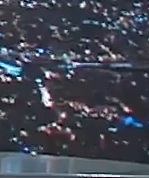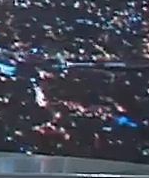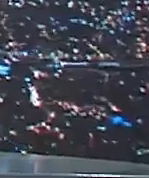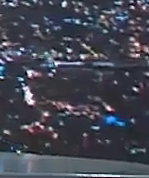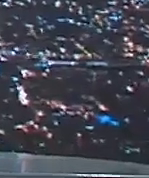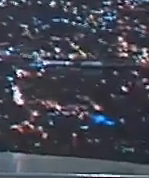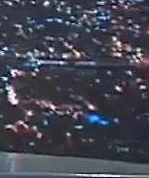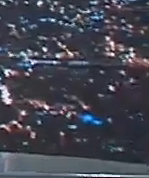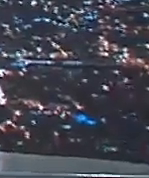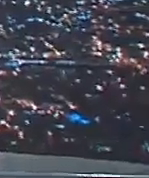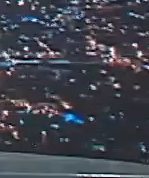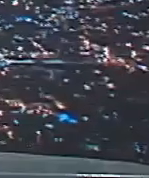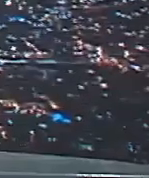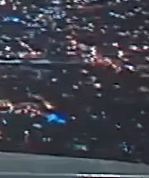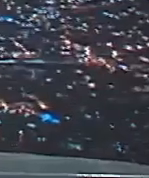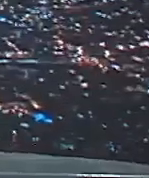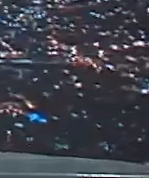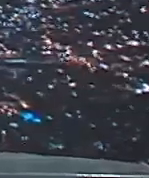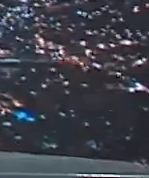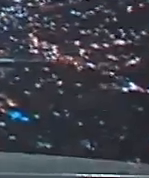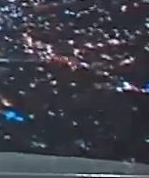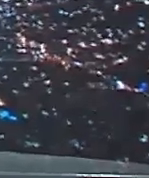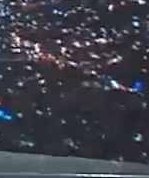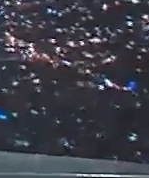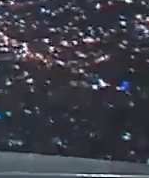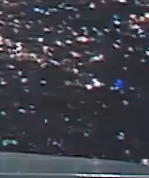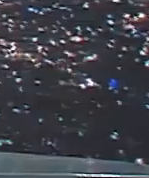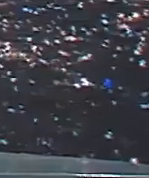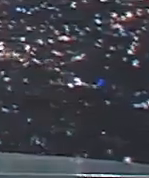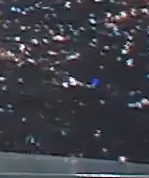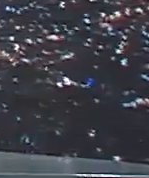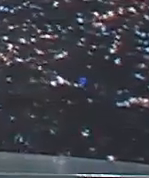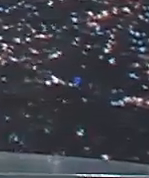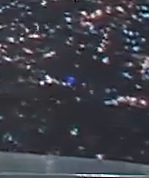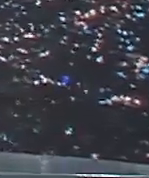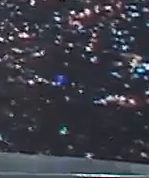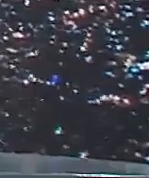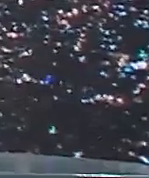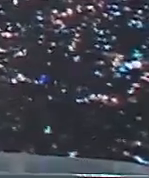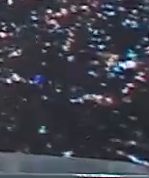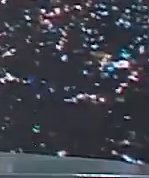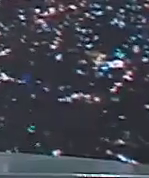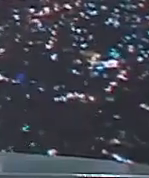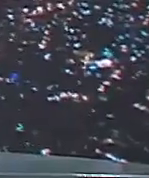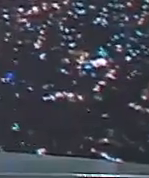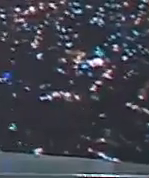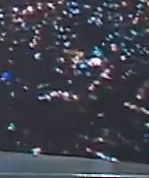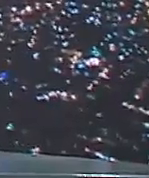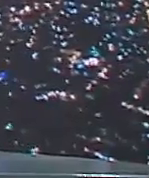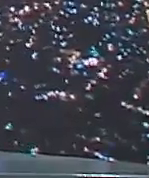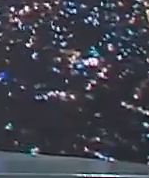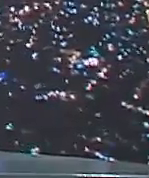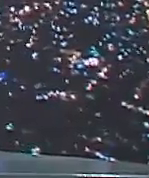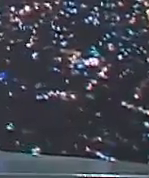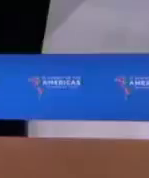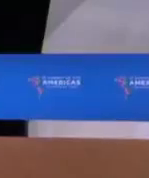golpe de Estado de 2019. Y asimismo lamentó que este espacio, esta cumbre, no sea para la integración de los pueblos.